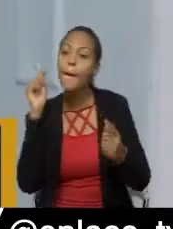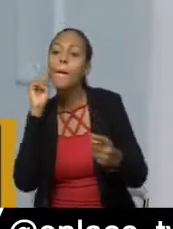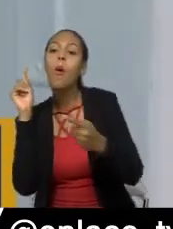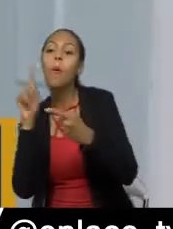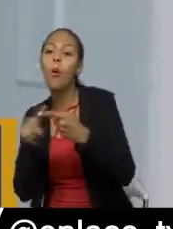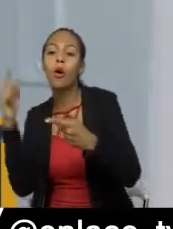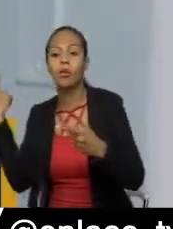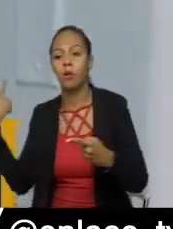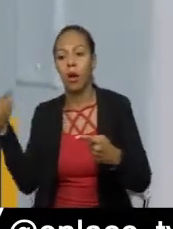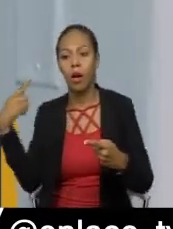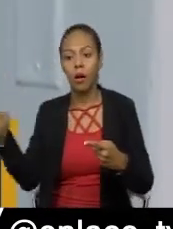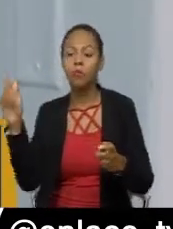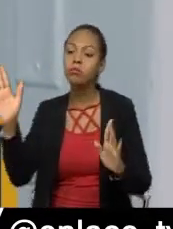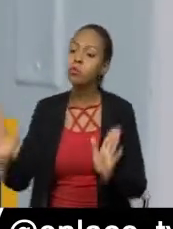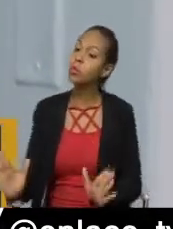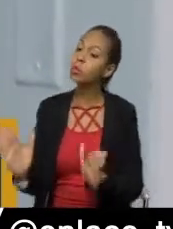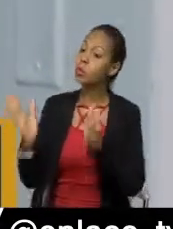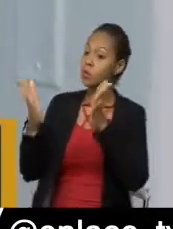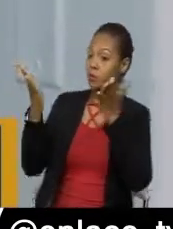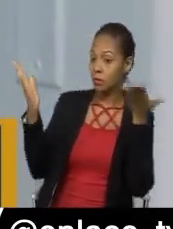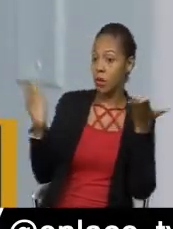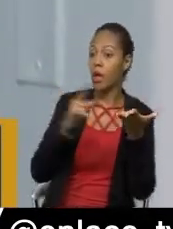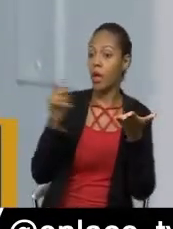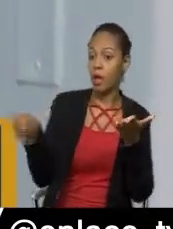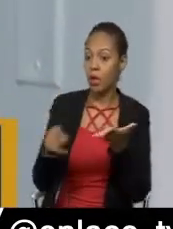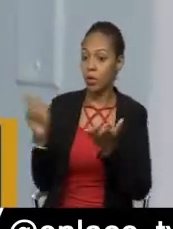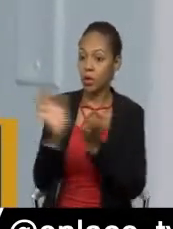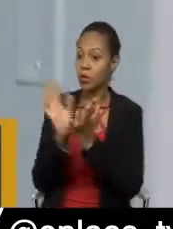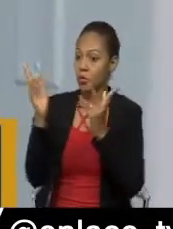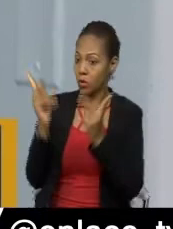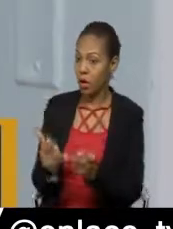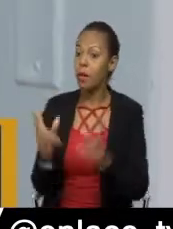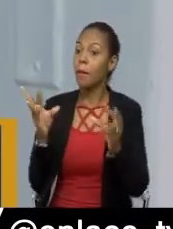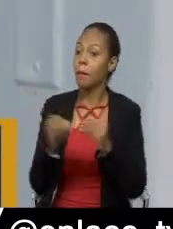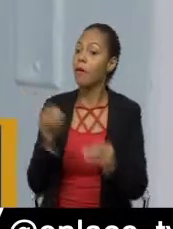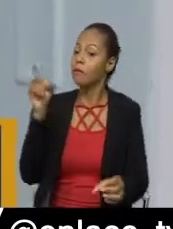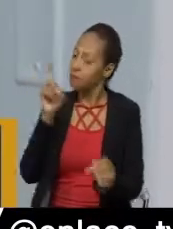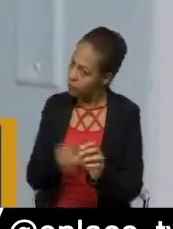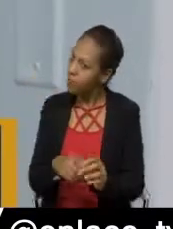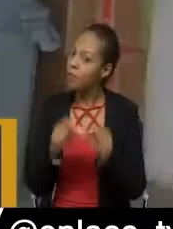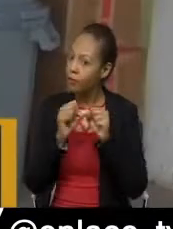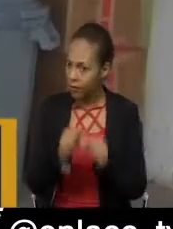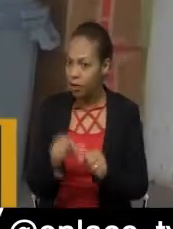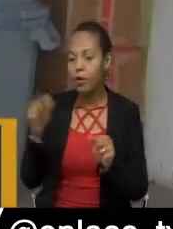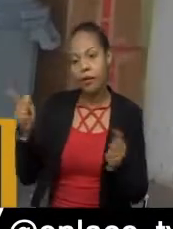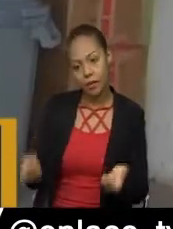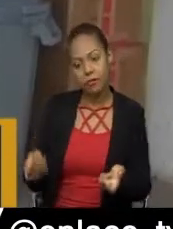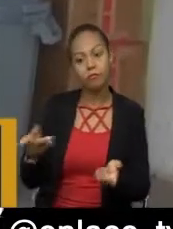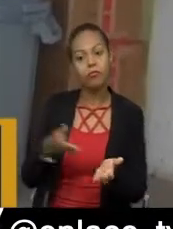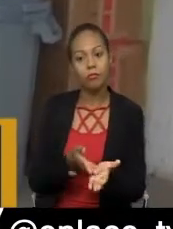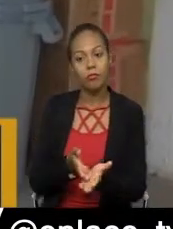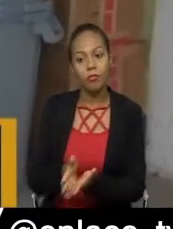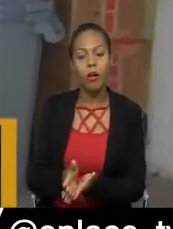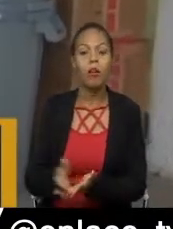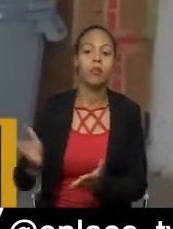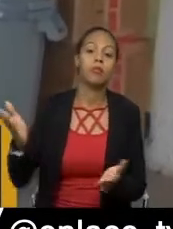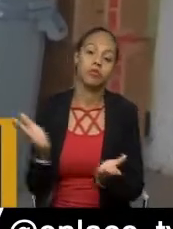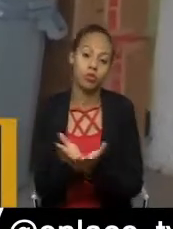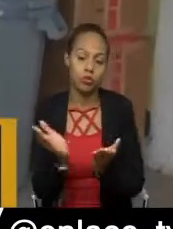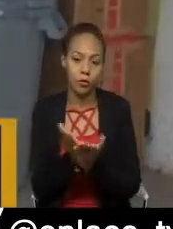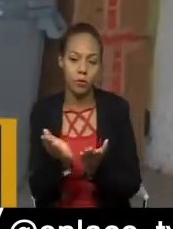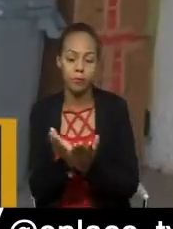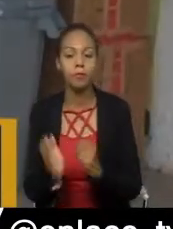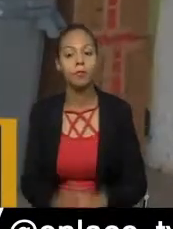las condiciones y la permanencia de los estudiantes en el sistema educativo. 1.120 estudiantes que cursan